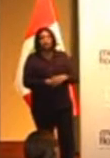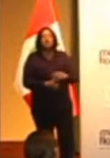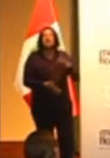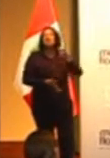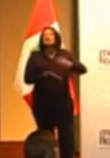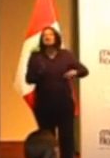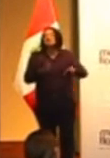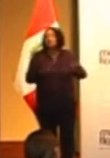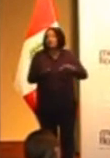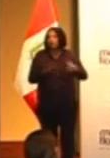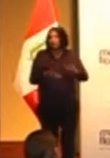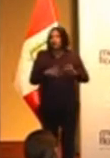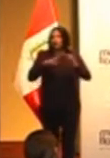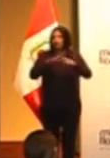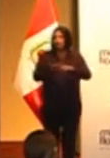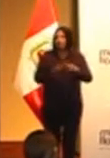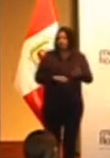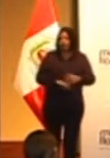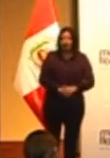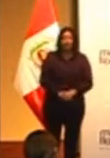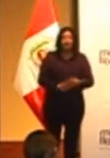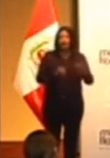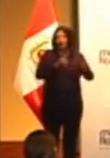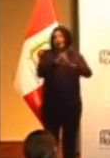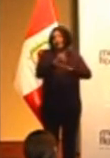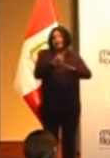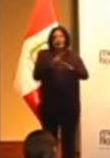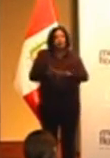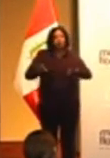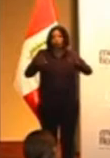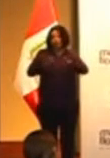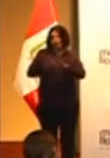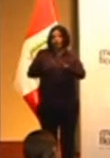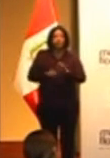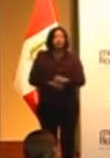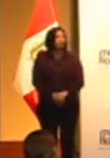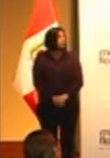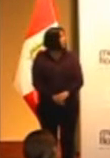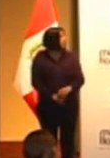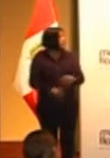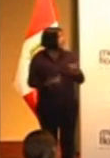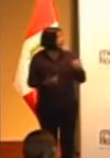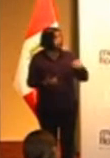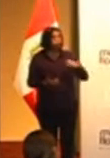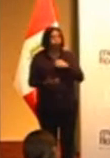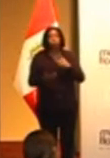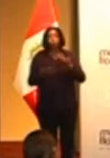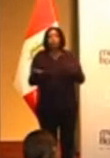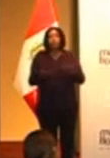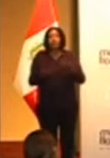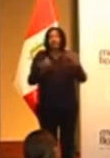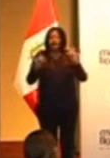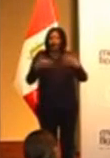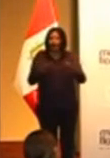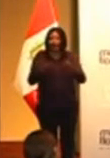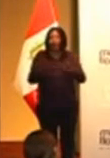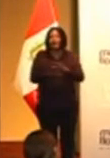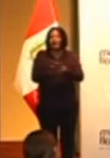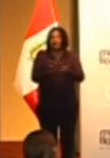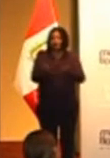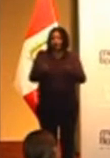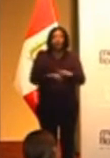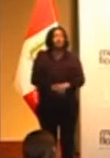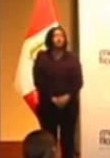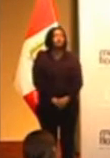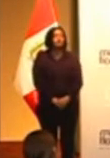en qué estamos y comenzamos por algo que es fundamental y vital. Estamos ya cerrando